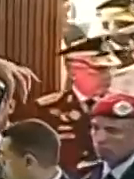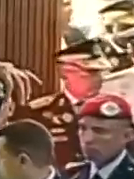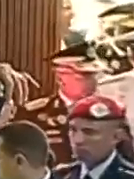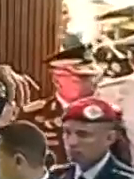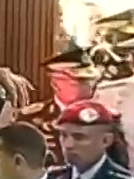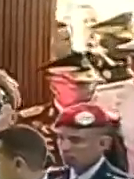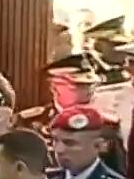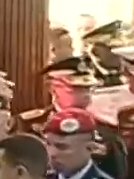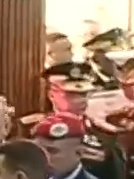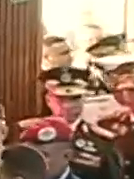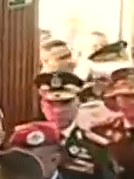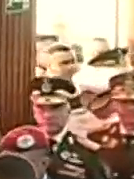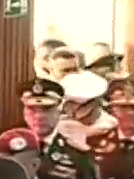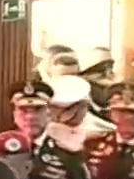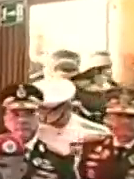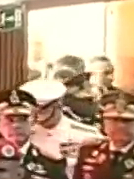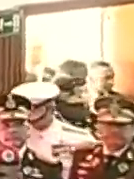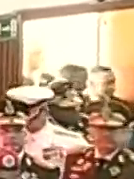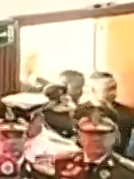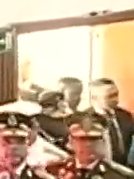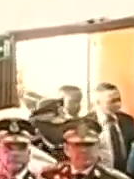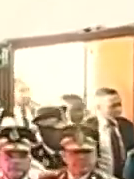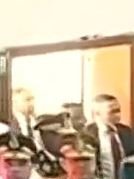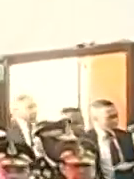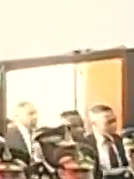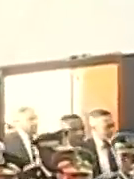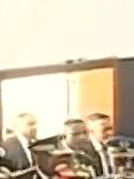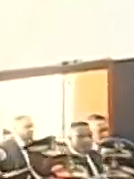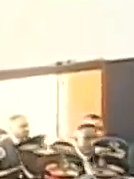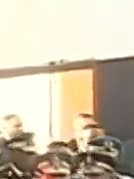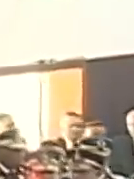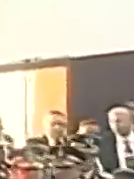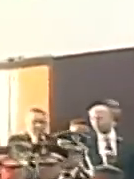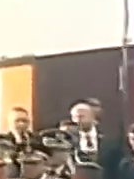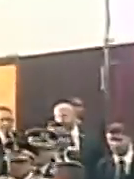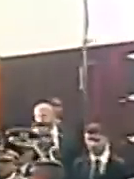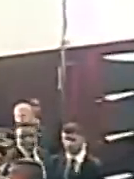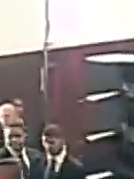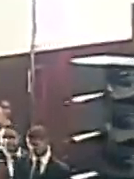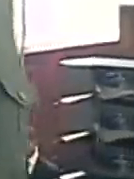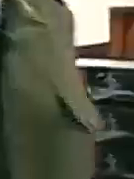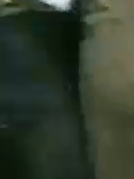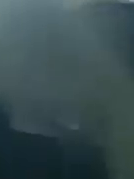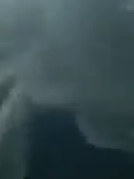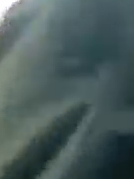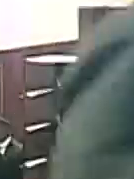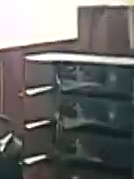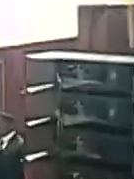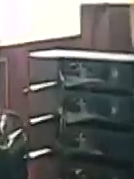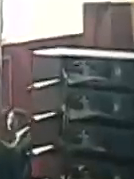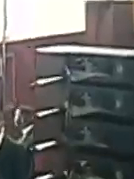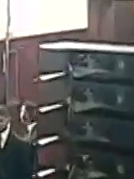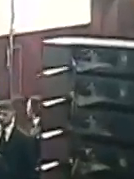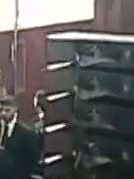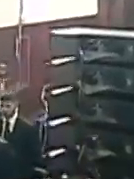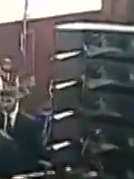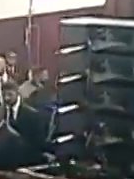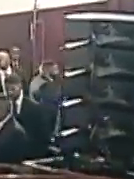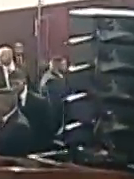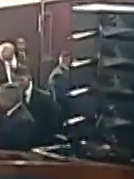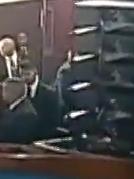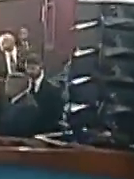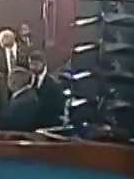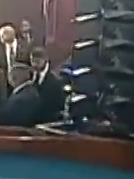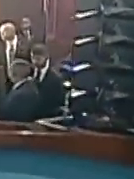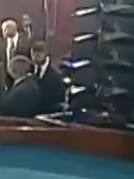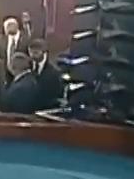En este momento llega el presidente de la República Bolivariana de Venezuela y comandante en jefe de la Fuerza Nacional